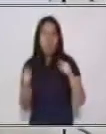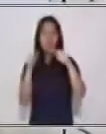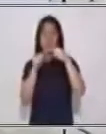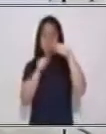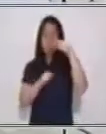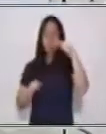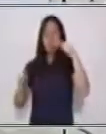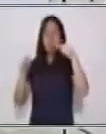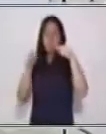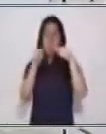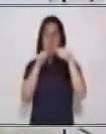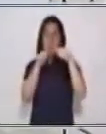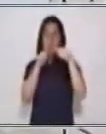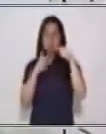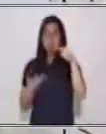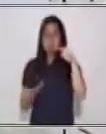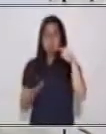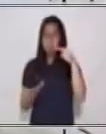un círculo.